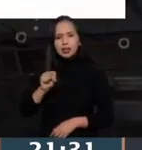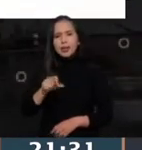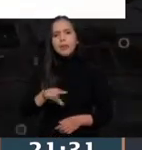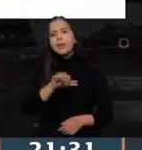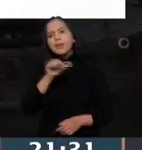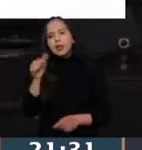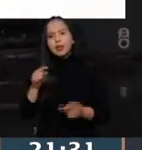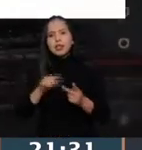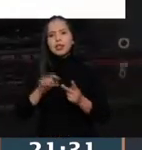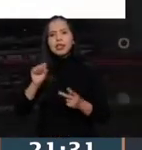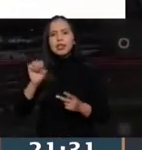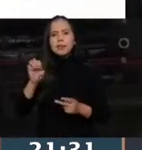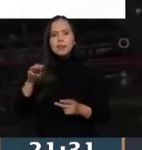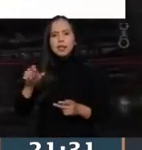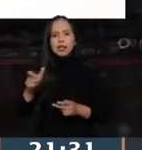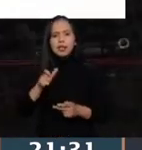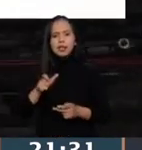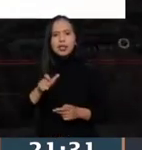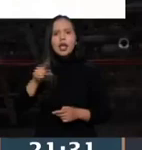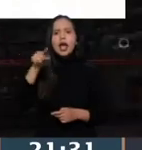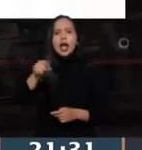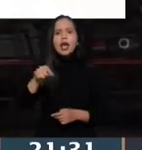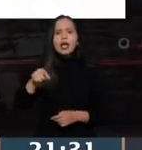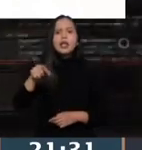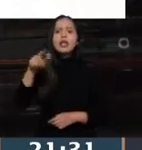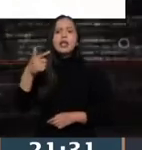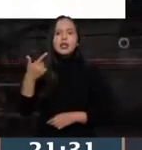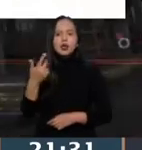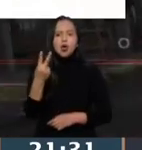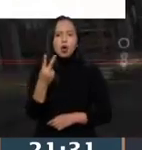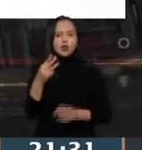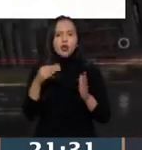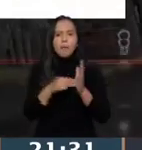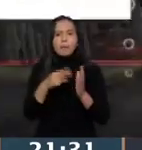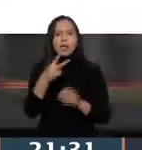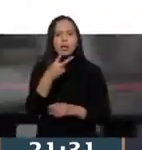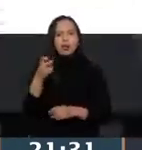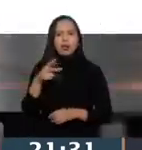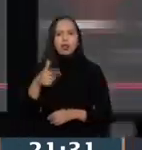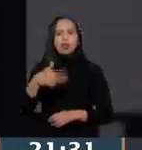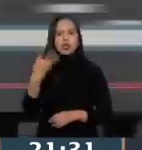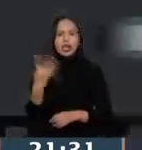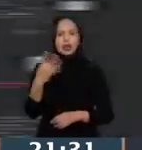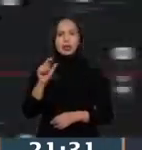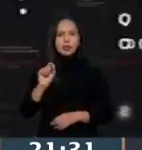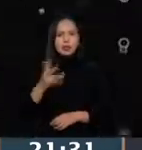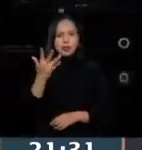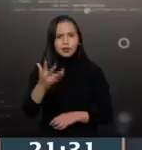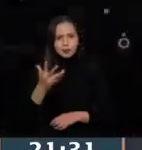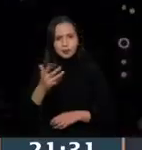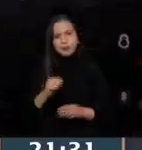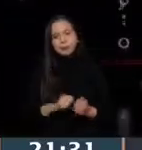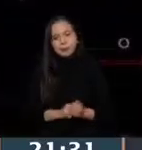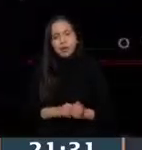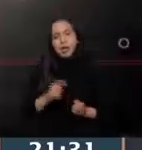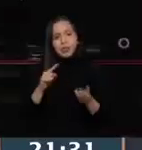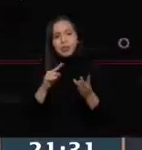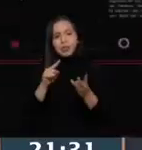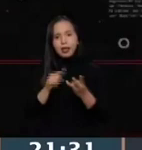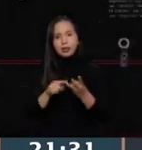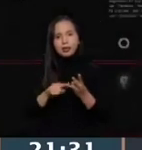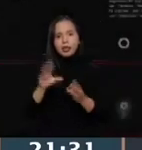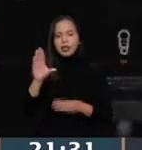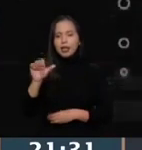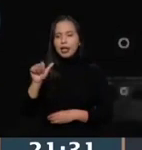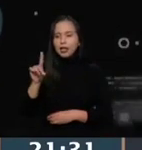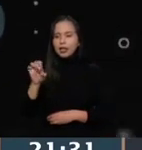arroja 2.200 toneladas al año de benceno en la zona metropolitana. 3. Falso que Cadereyta